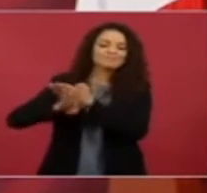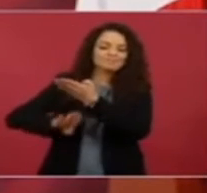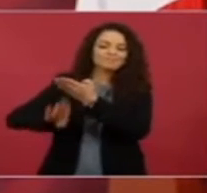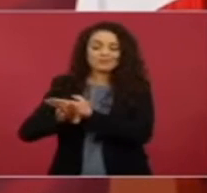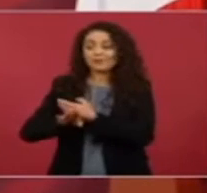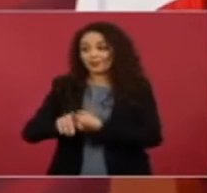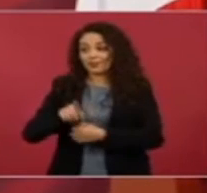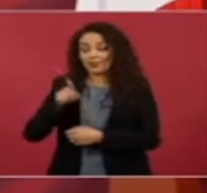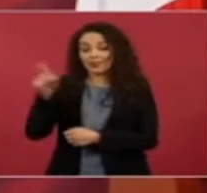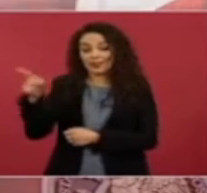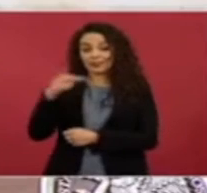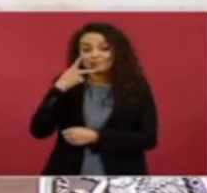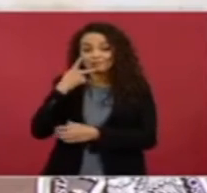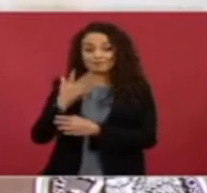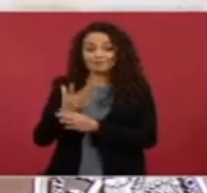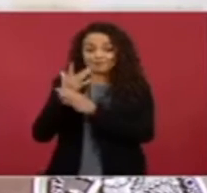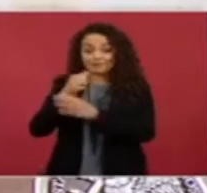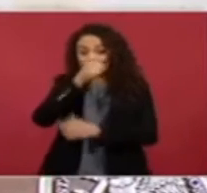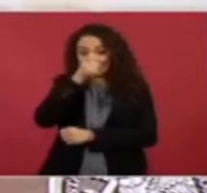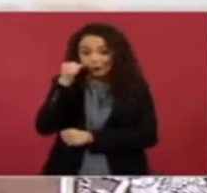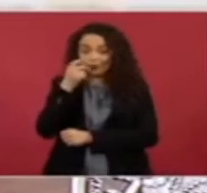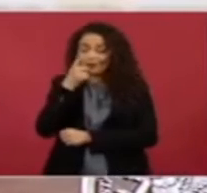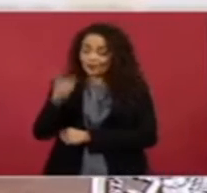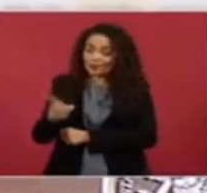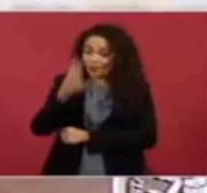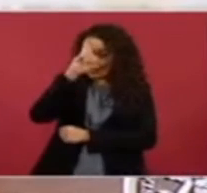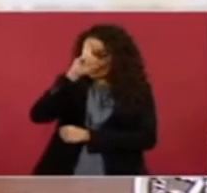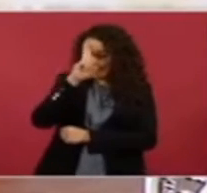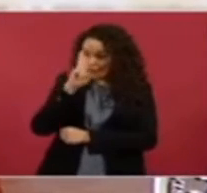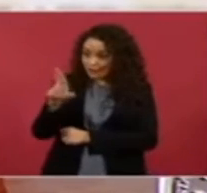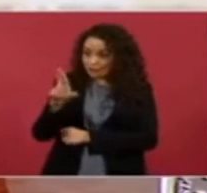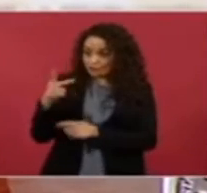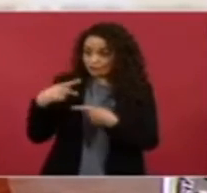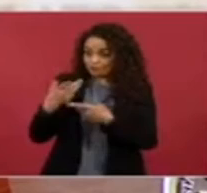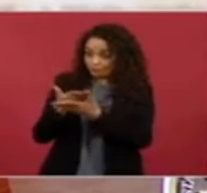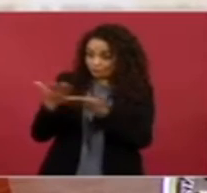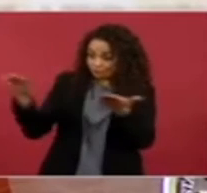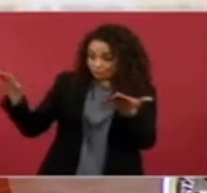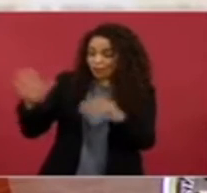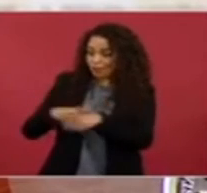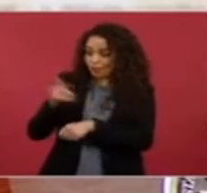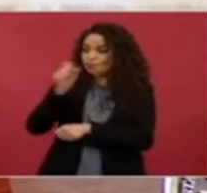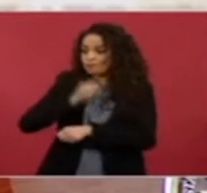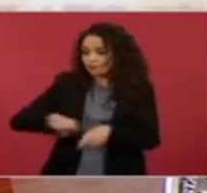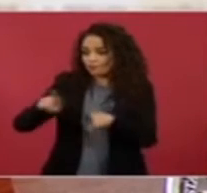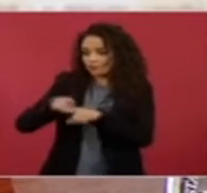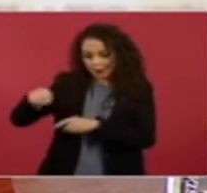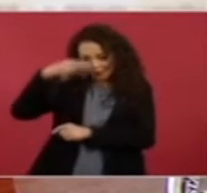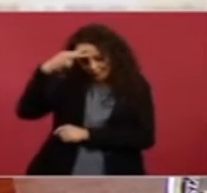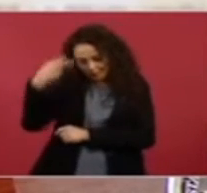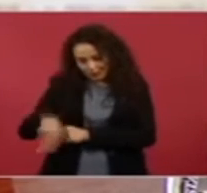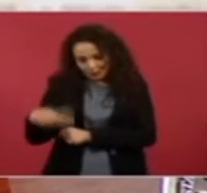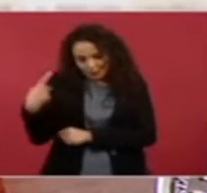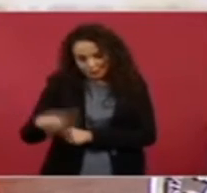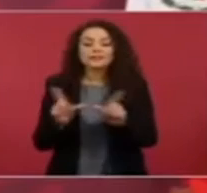Juárez decía, nuestro respeto a los reaccionarios, porque también son mexicanos, yo no digo eso, yo